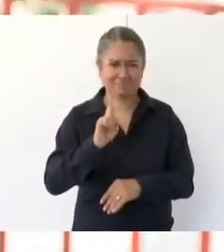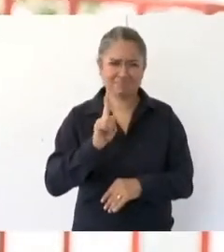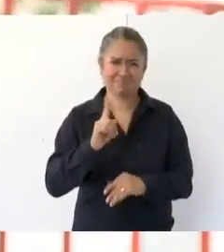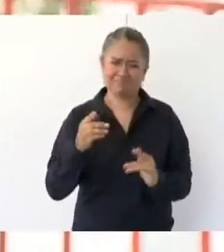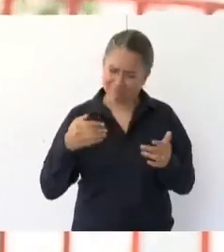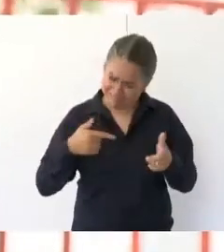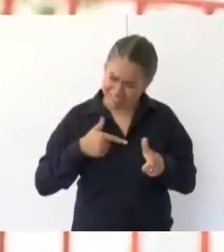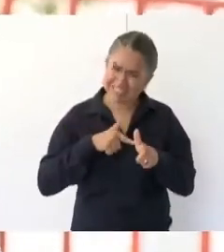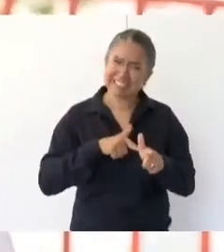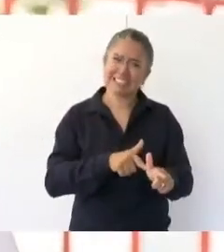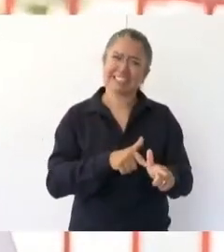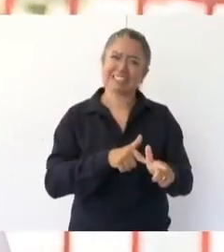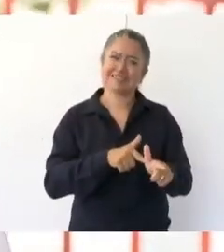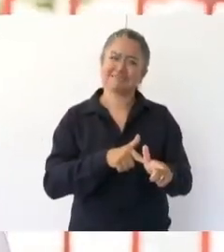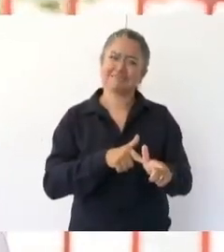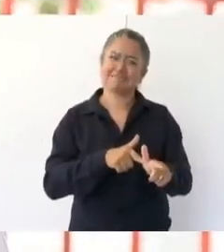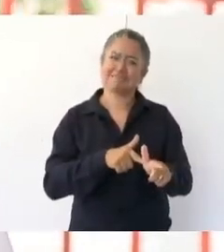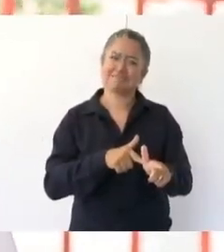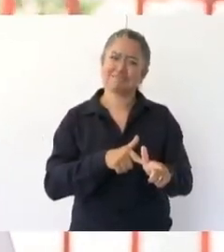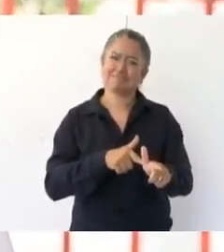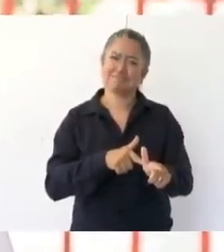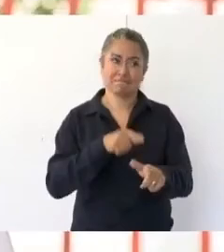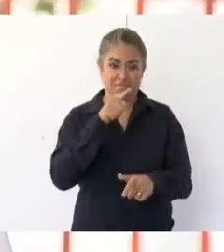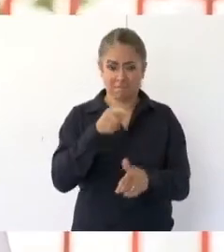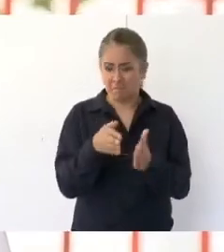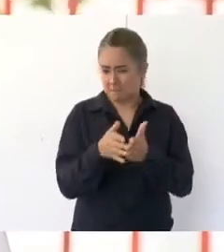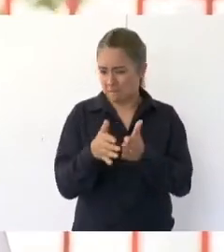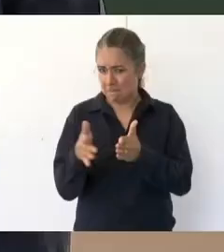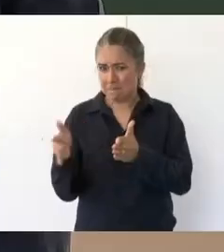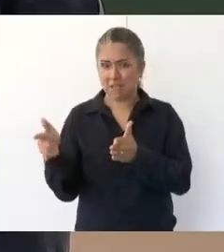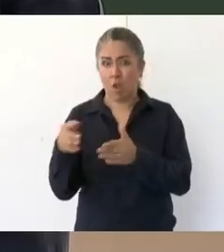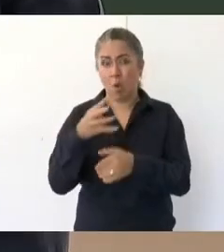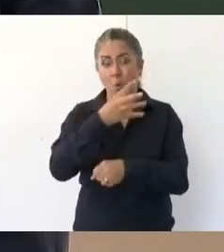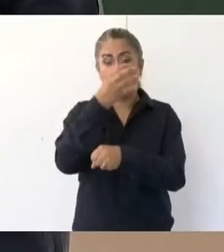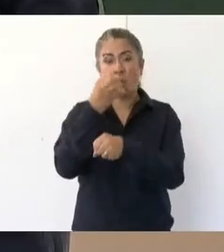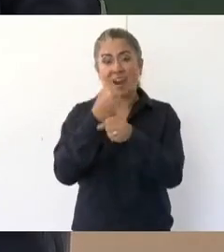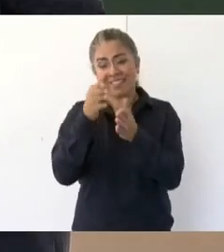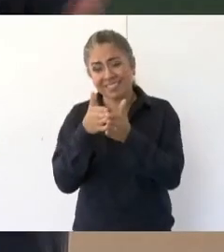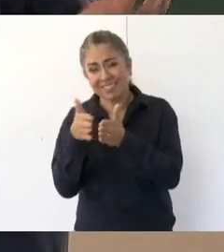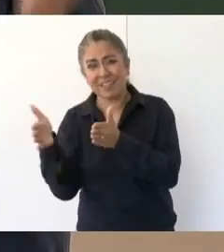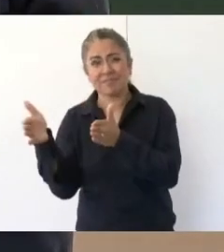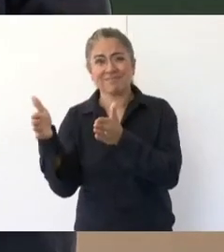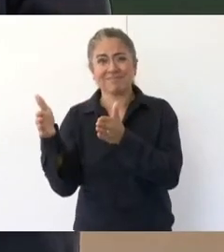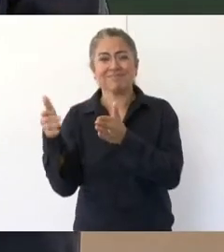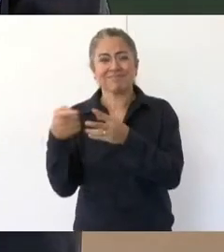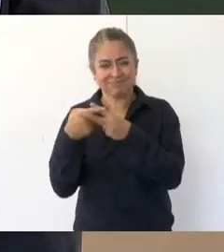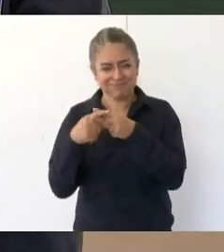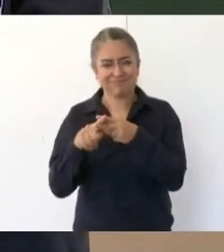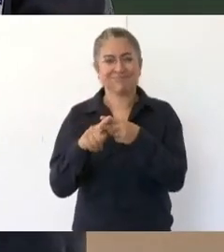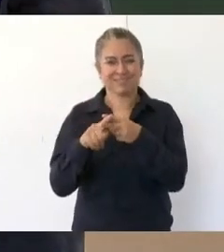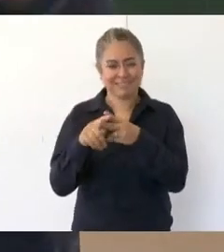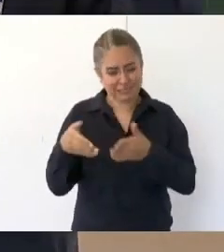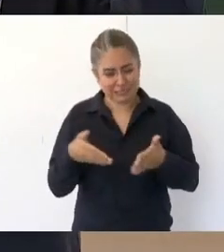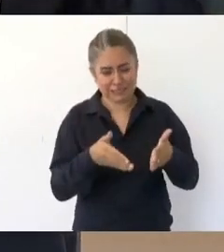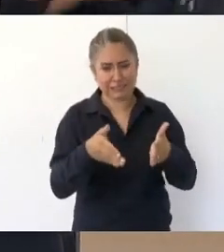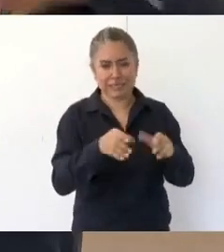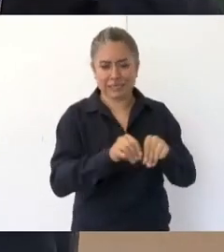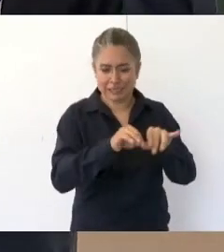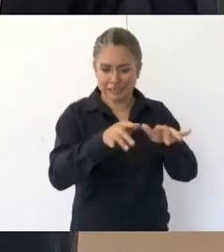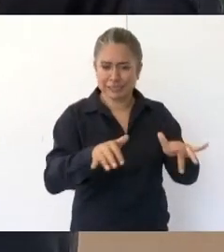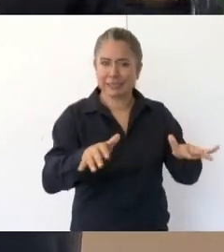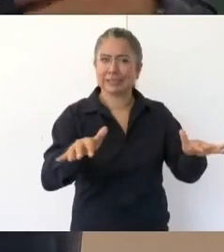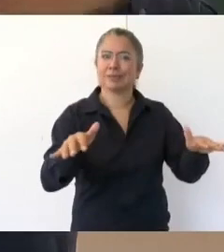y que se adelante lo de la etapa, la cuarta etapa del distrito de riego,